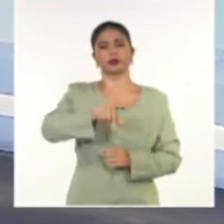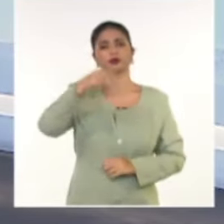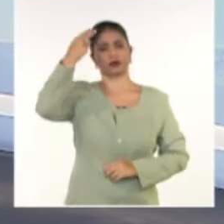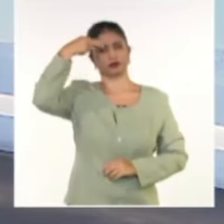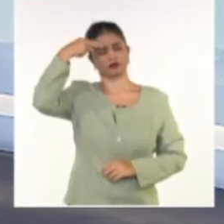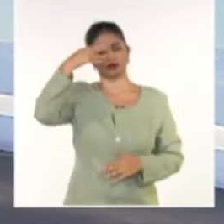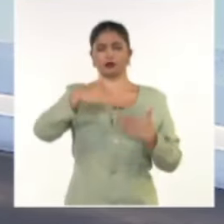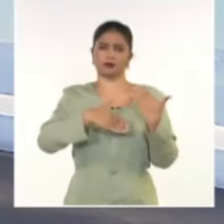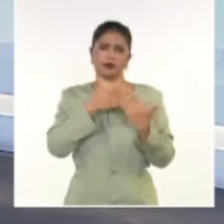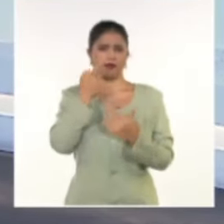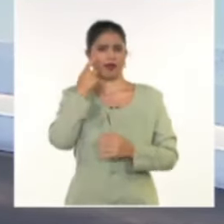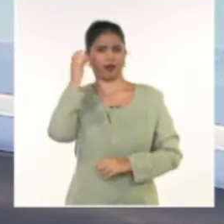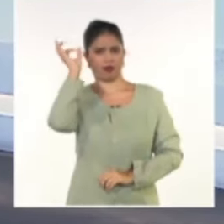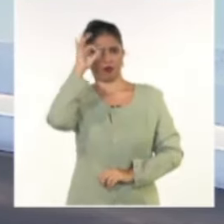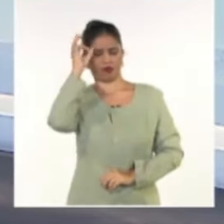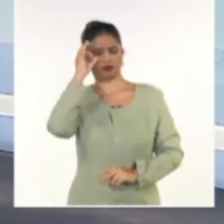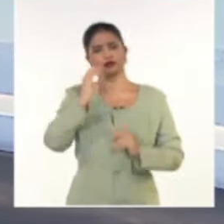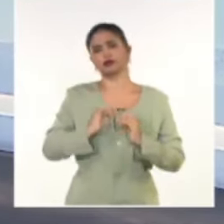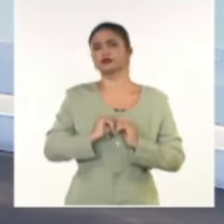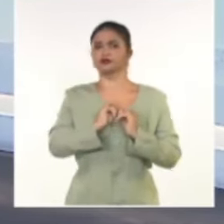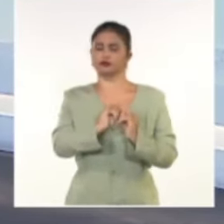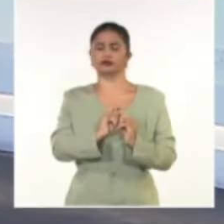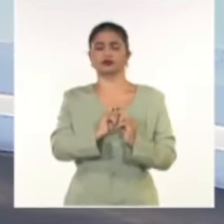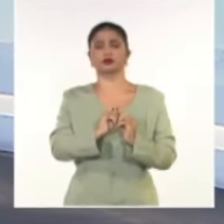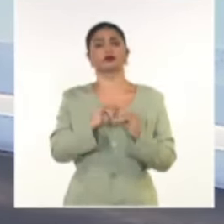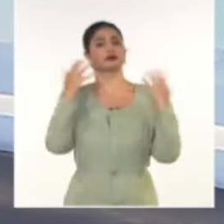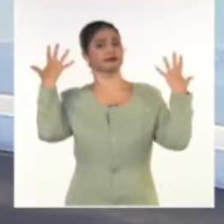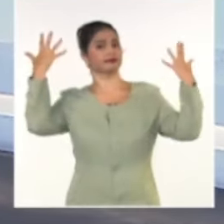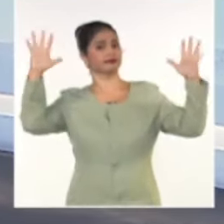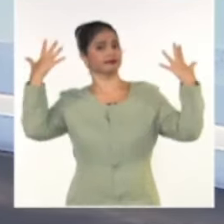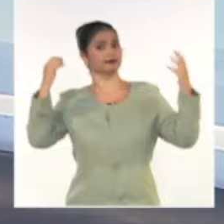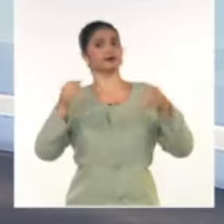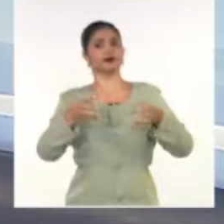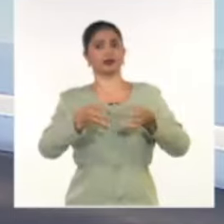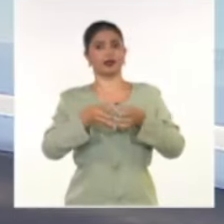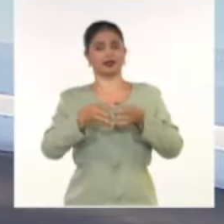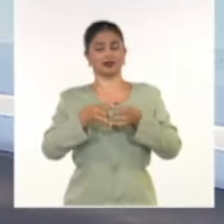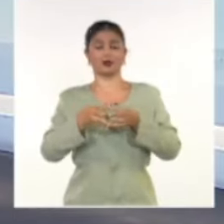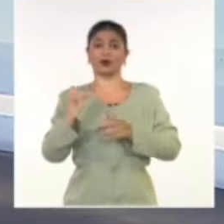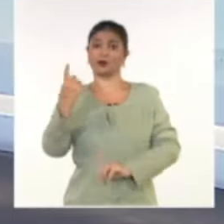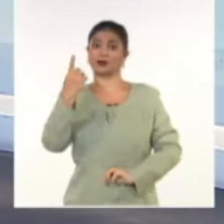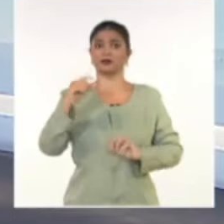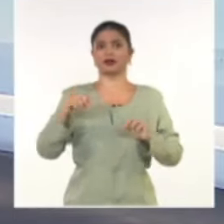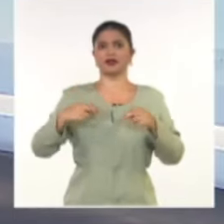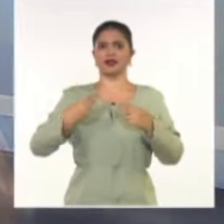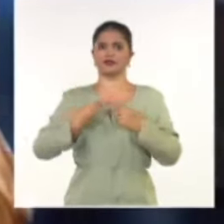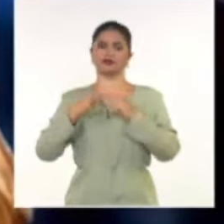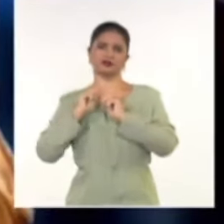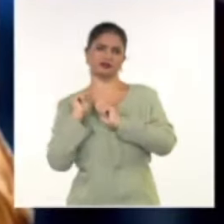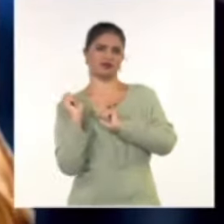Visuales. Sirva el siguiente trabajo como homenaje al equipo que incursionó por primera vez en este tipo de certámenes.